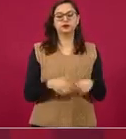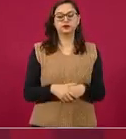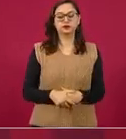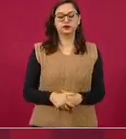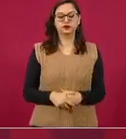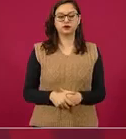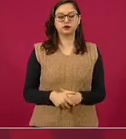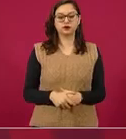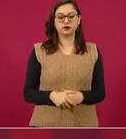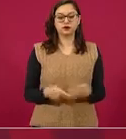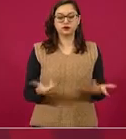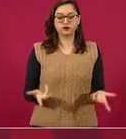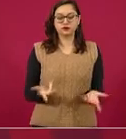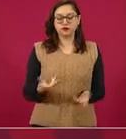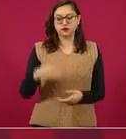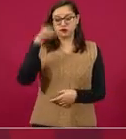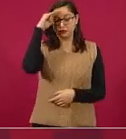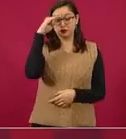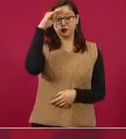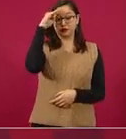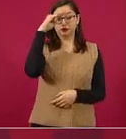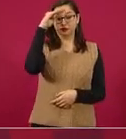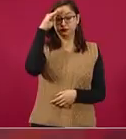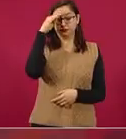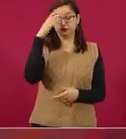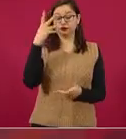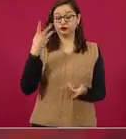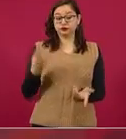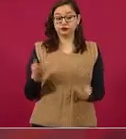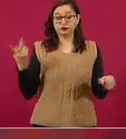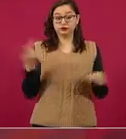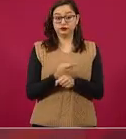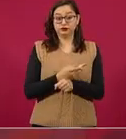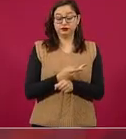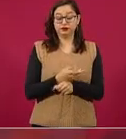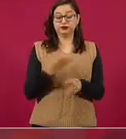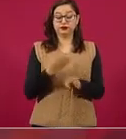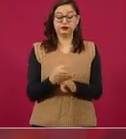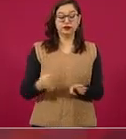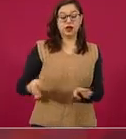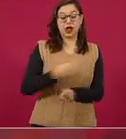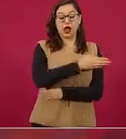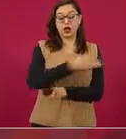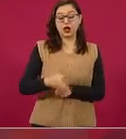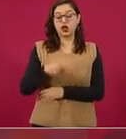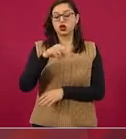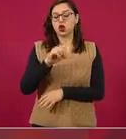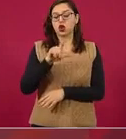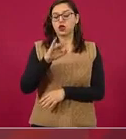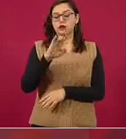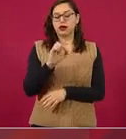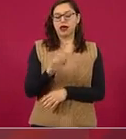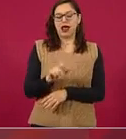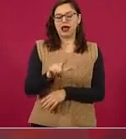todas estas barbaridades cometidas durante el periodo neoliberal,